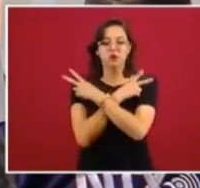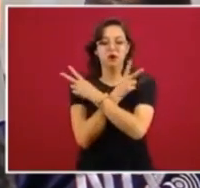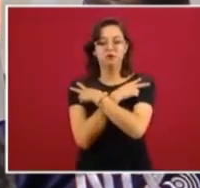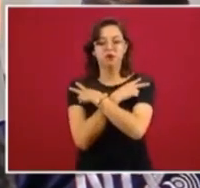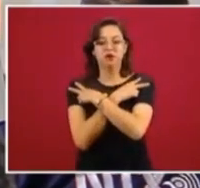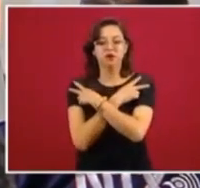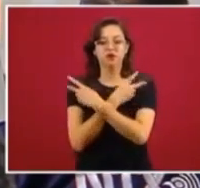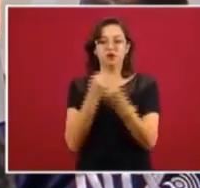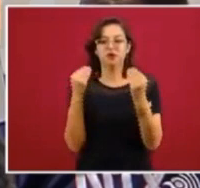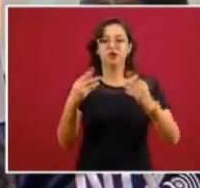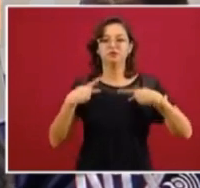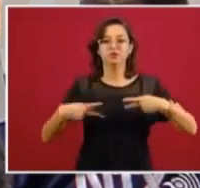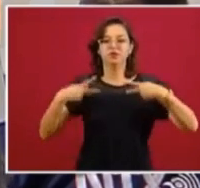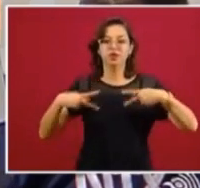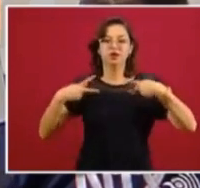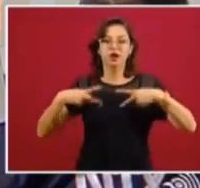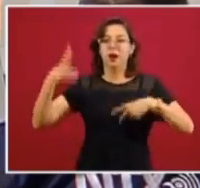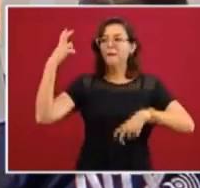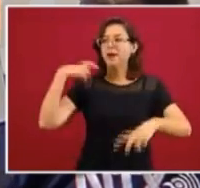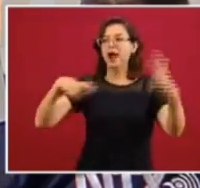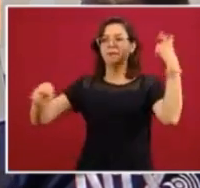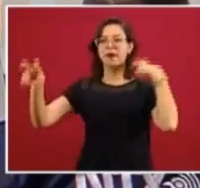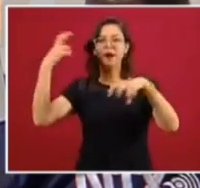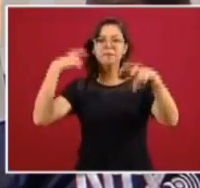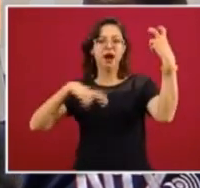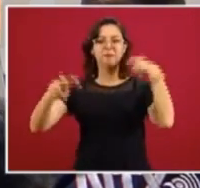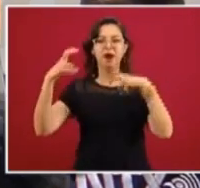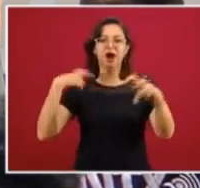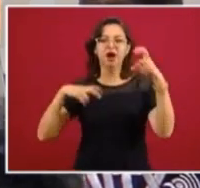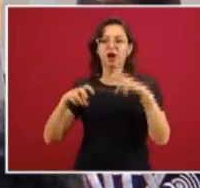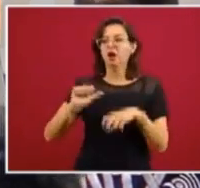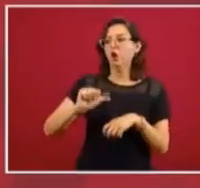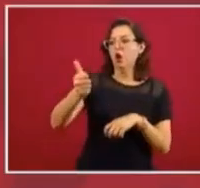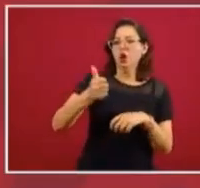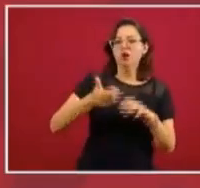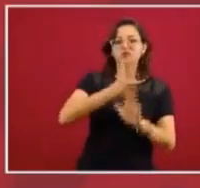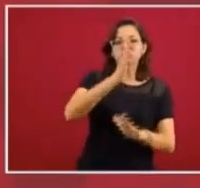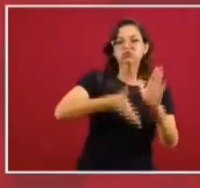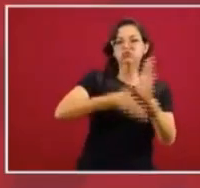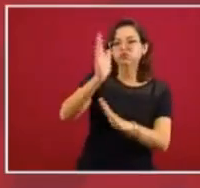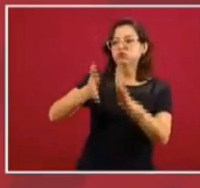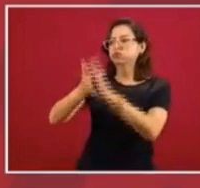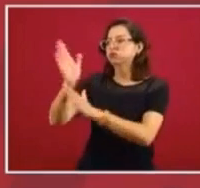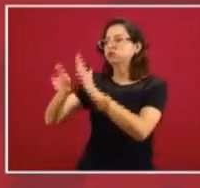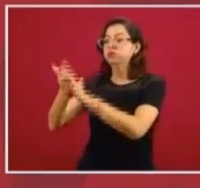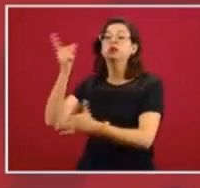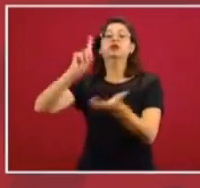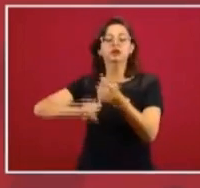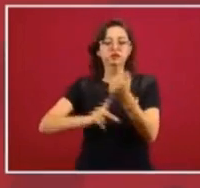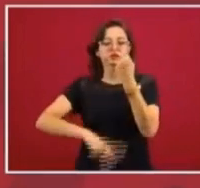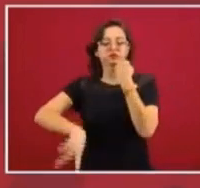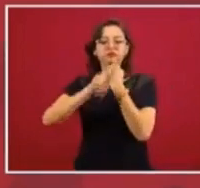y entonces hubo un desplazamiento importante de ciudadanos de esas naciones hacia otros territorios en los propios países